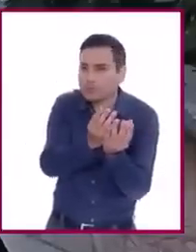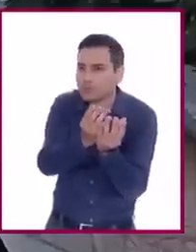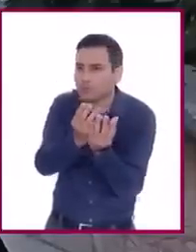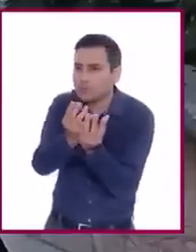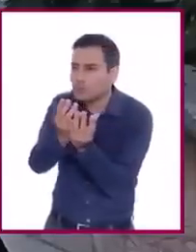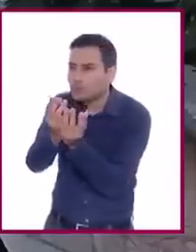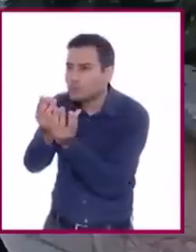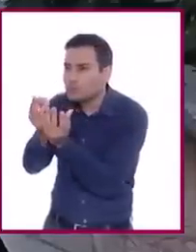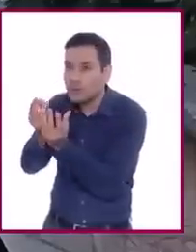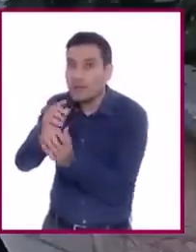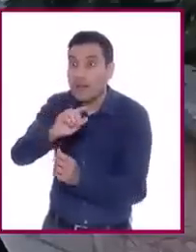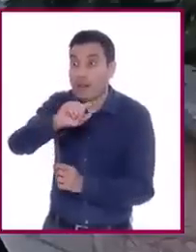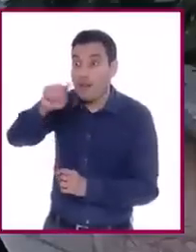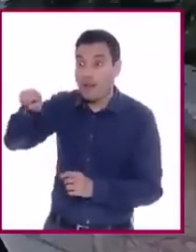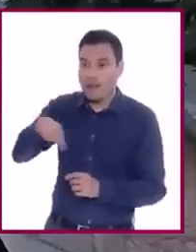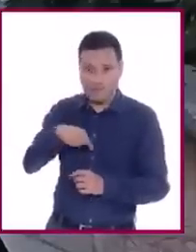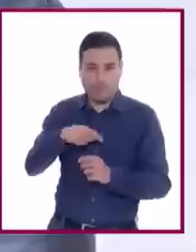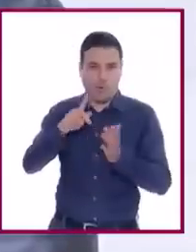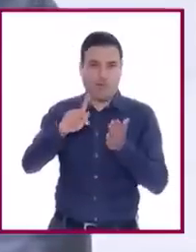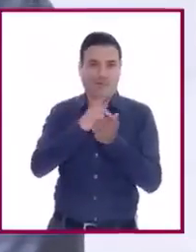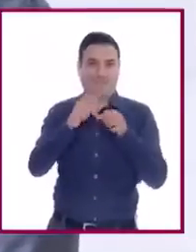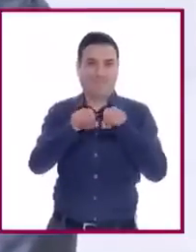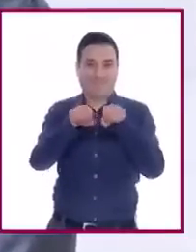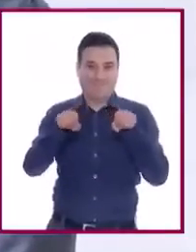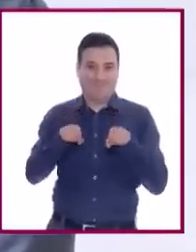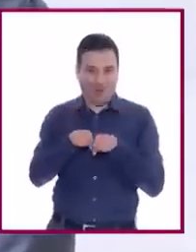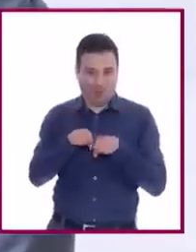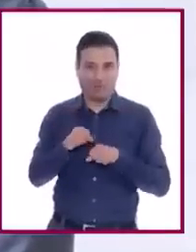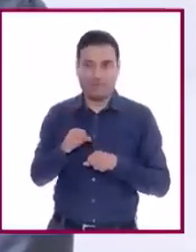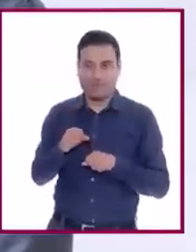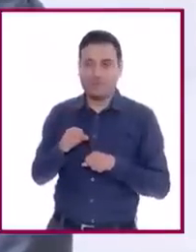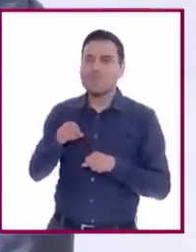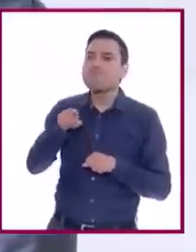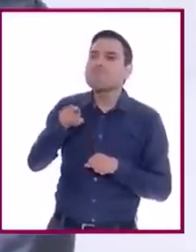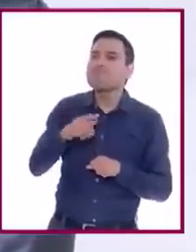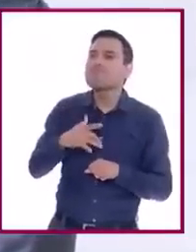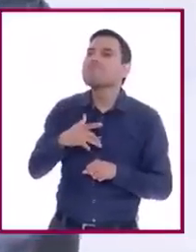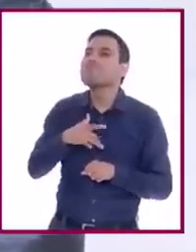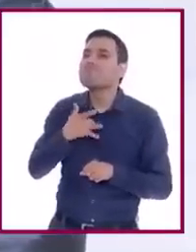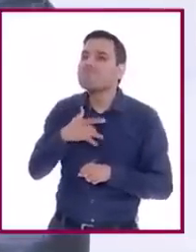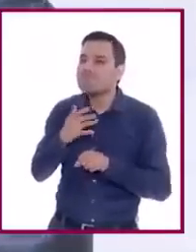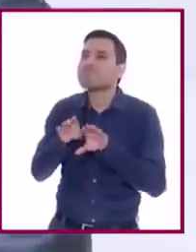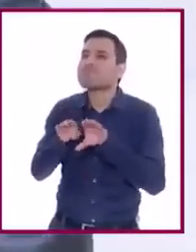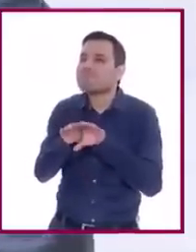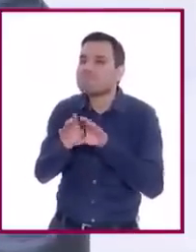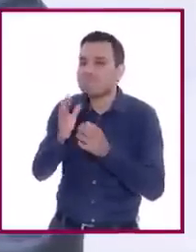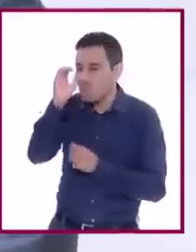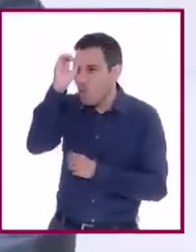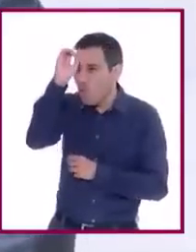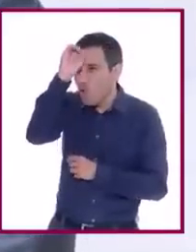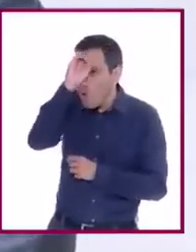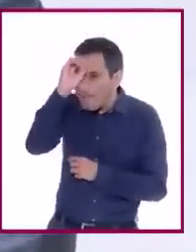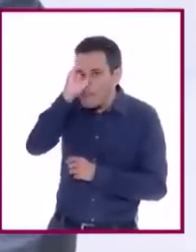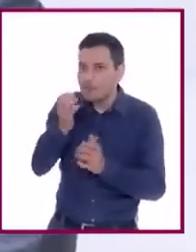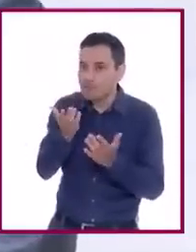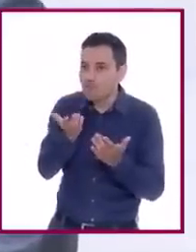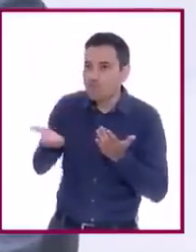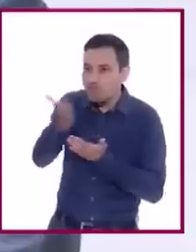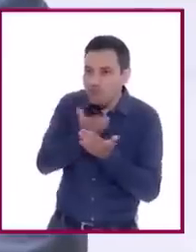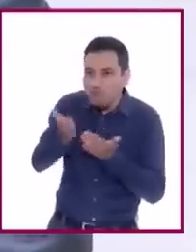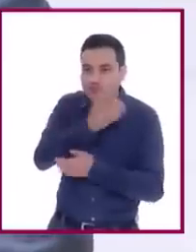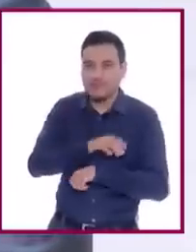de su de su entorno ellos con esa información con ayuda del docente